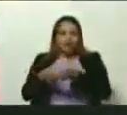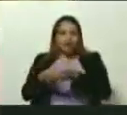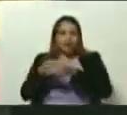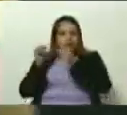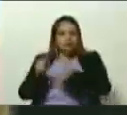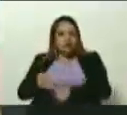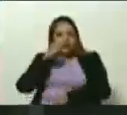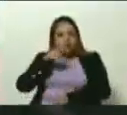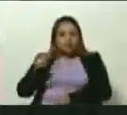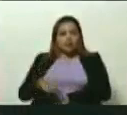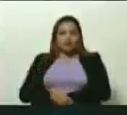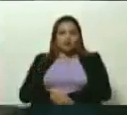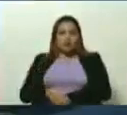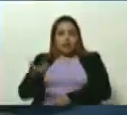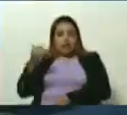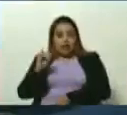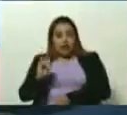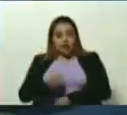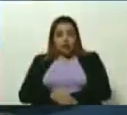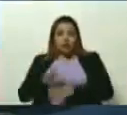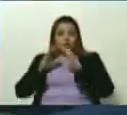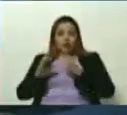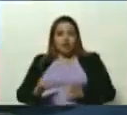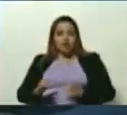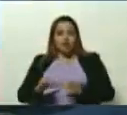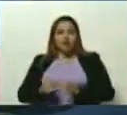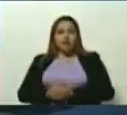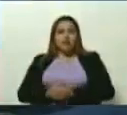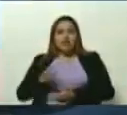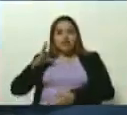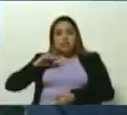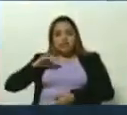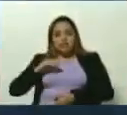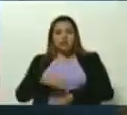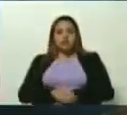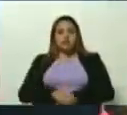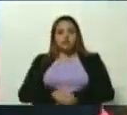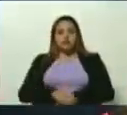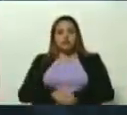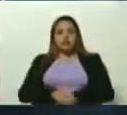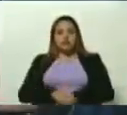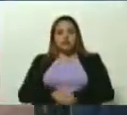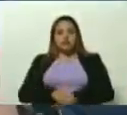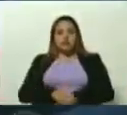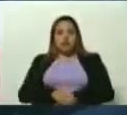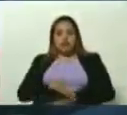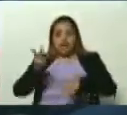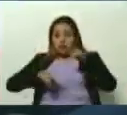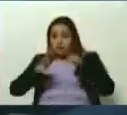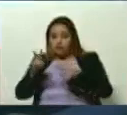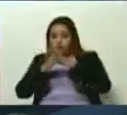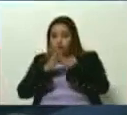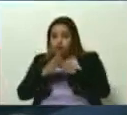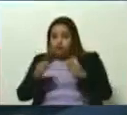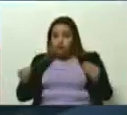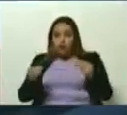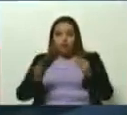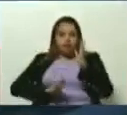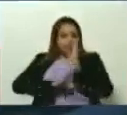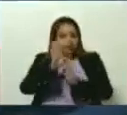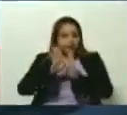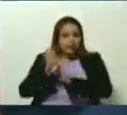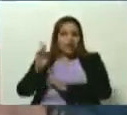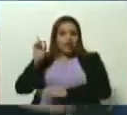ciudadana. Está el cuerpo de investigaciones científicas, penales y criminalísticas exponiendo todos sus avances.